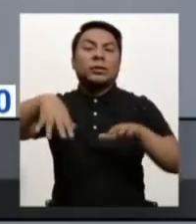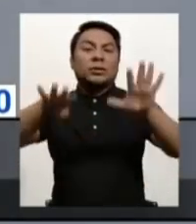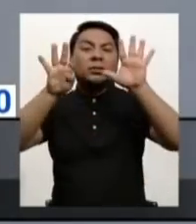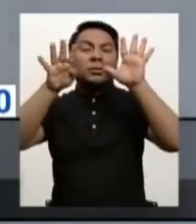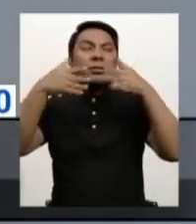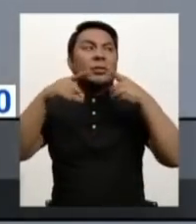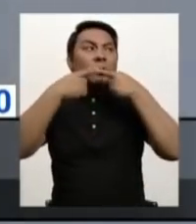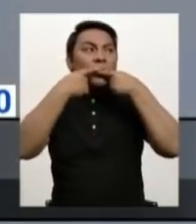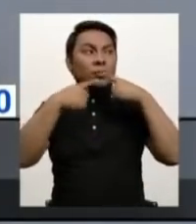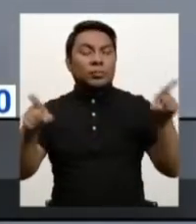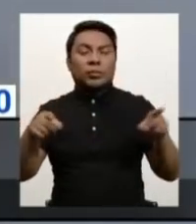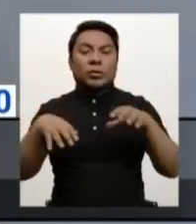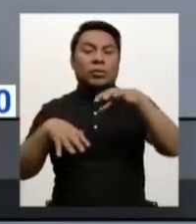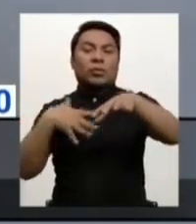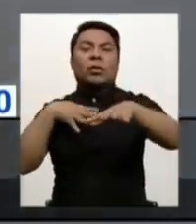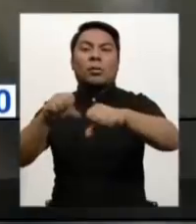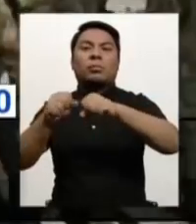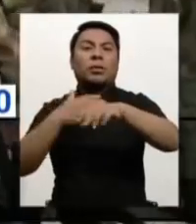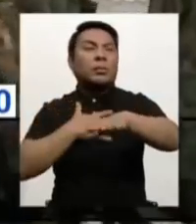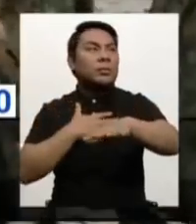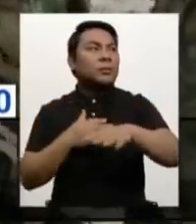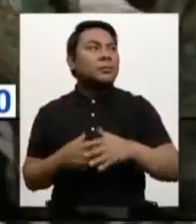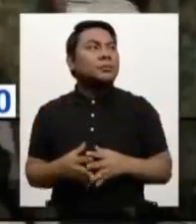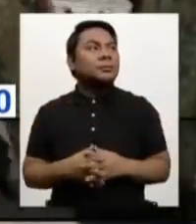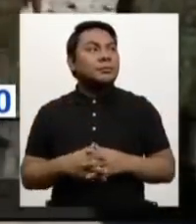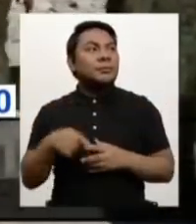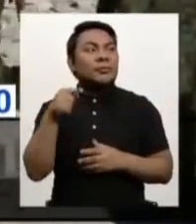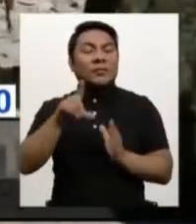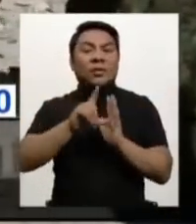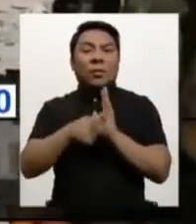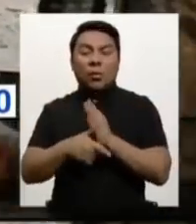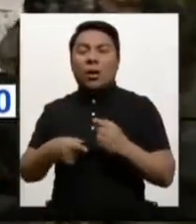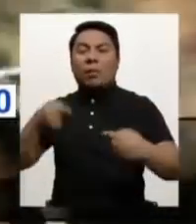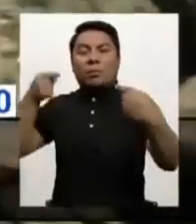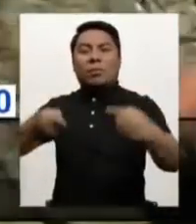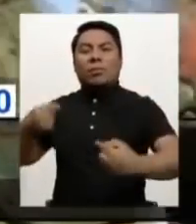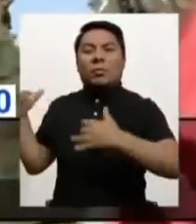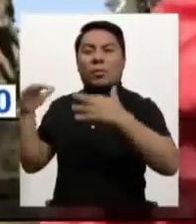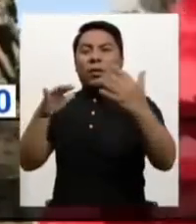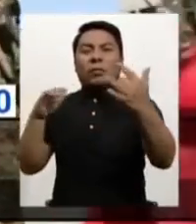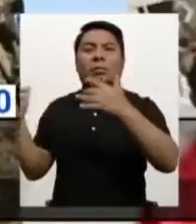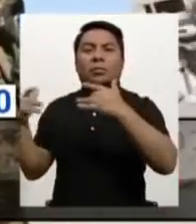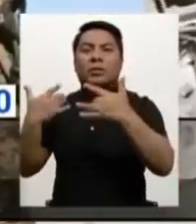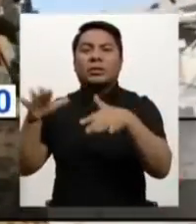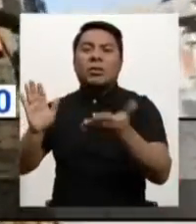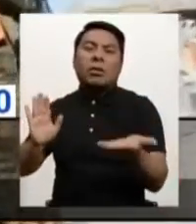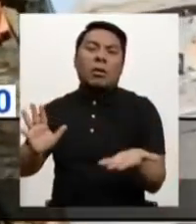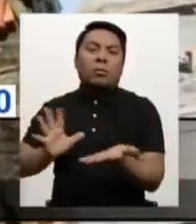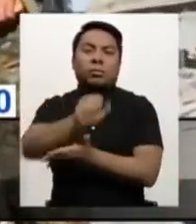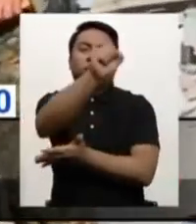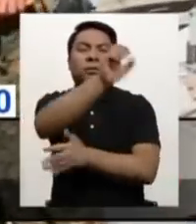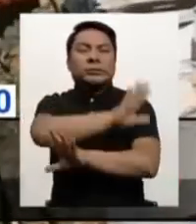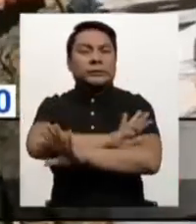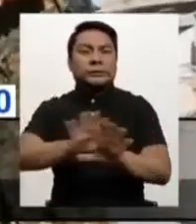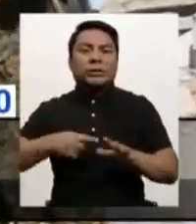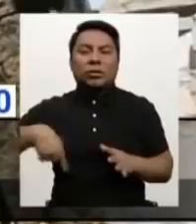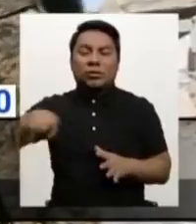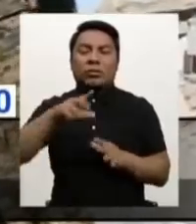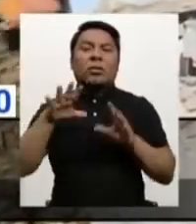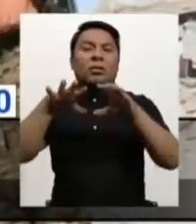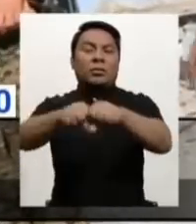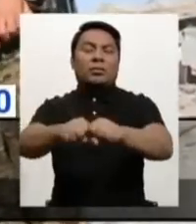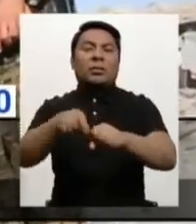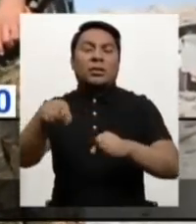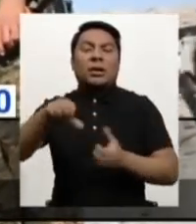la declaración del califato la caída de raja es el golpe más duro que ha recibido el estado islámico desde que las fuerzas iraquíes